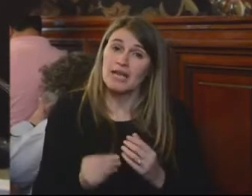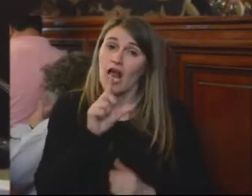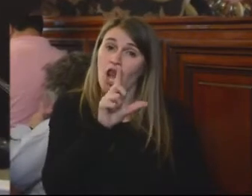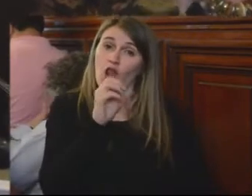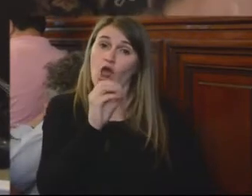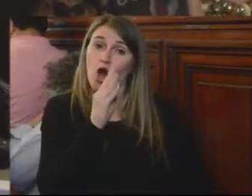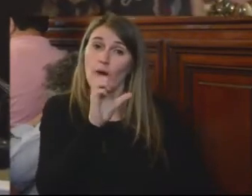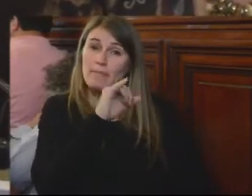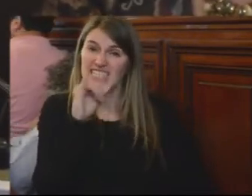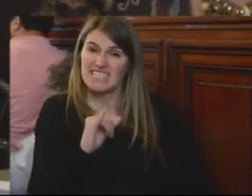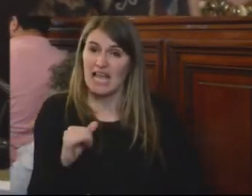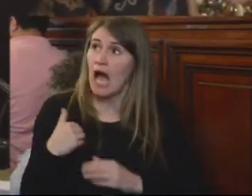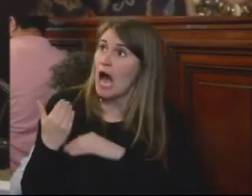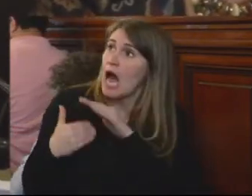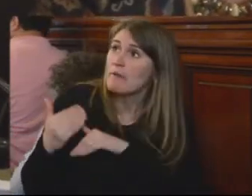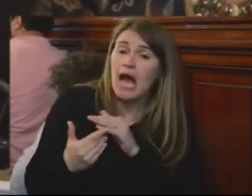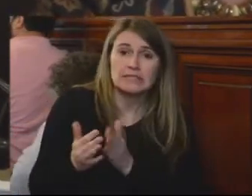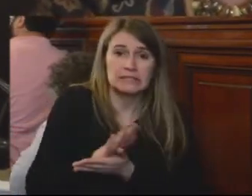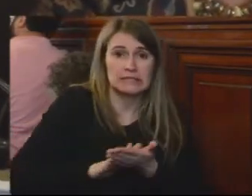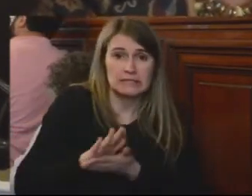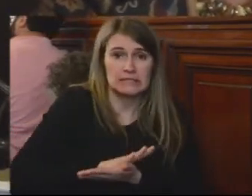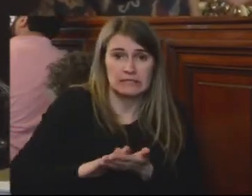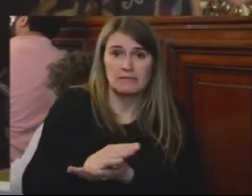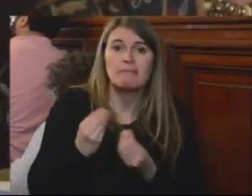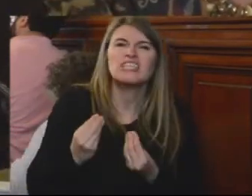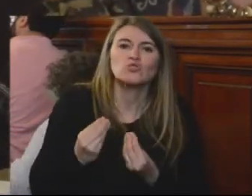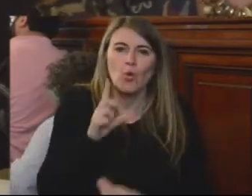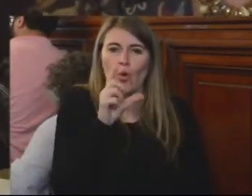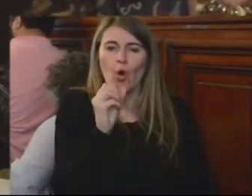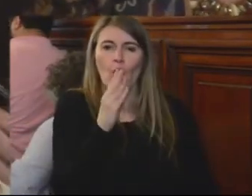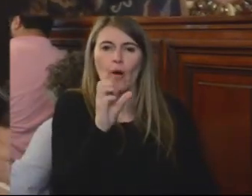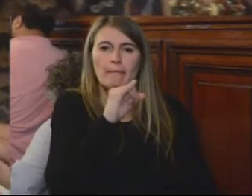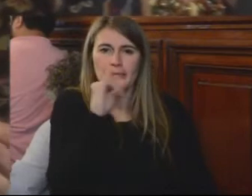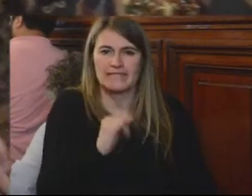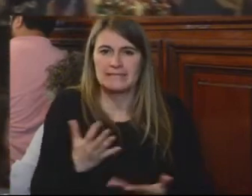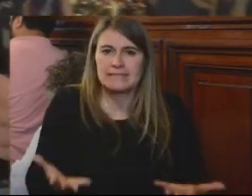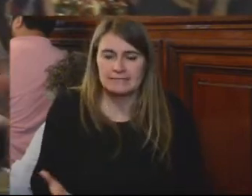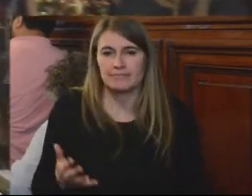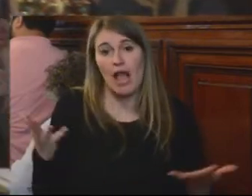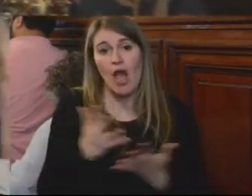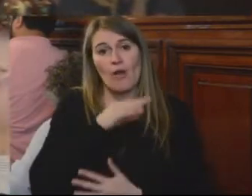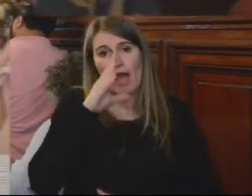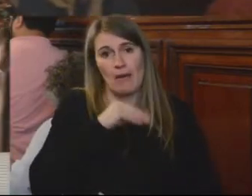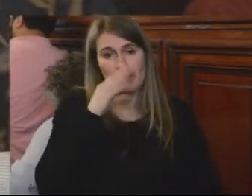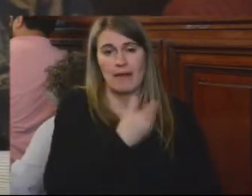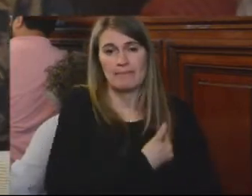registra avances esa investigación y voy a cerrar la palabra la señora estela de carlotto presidenta de abuelas de plaza de mayo